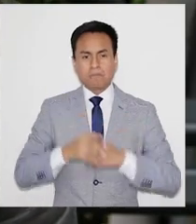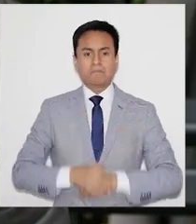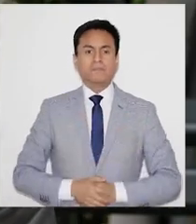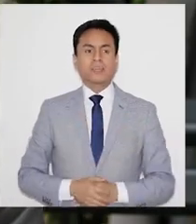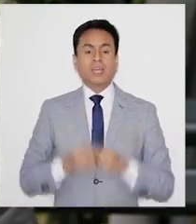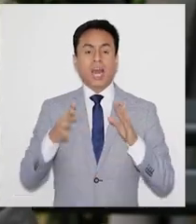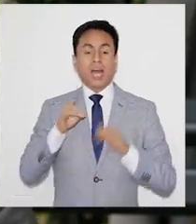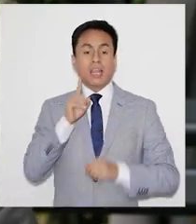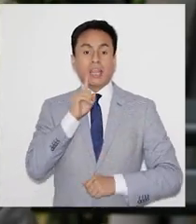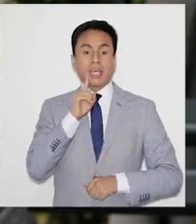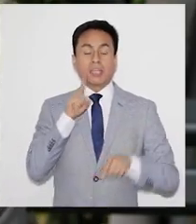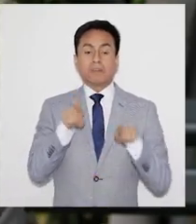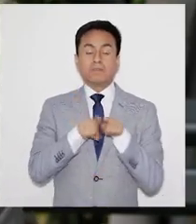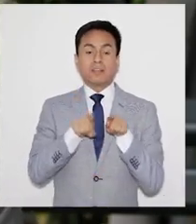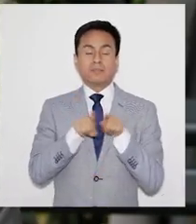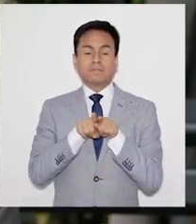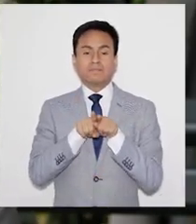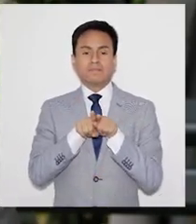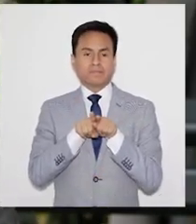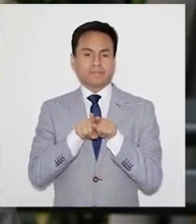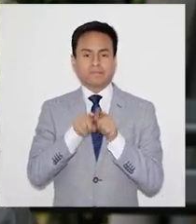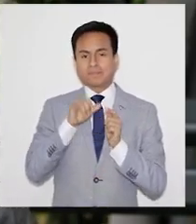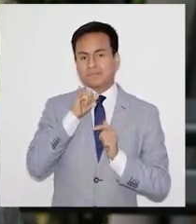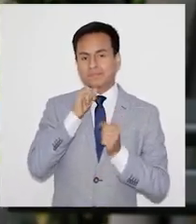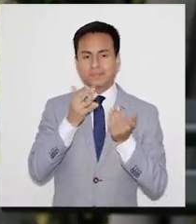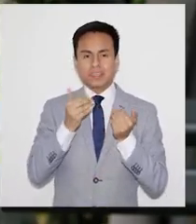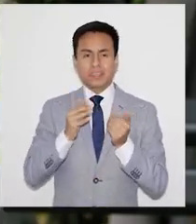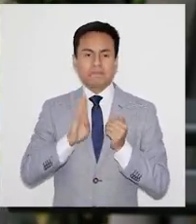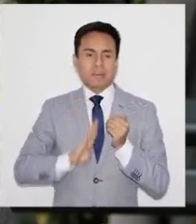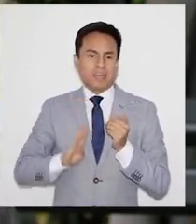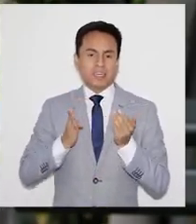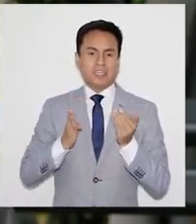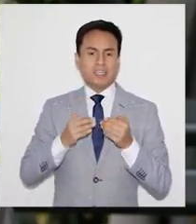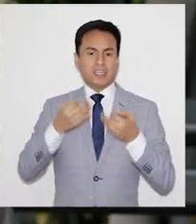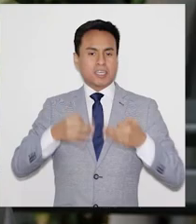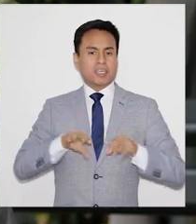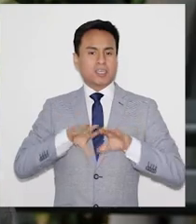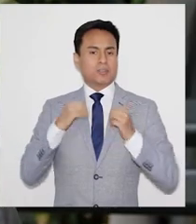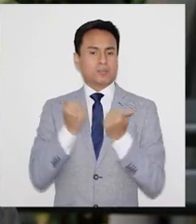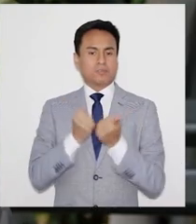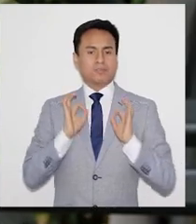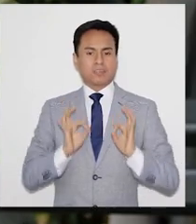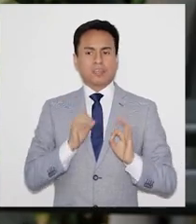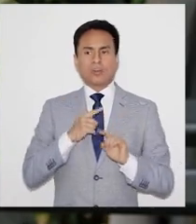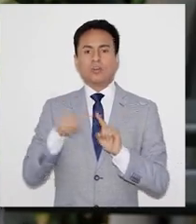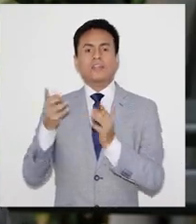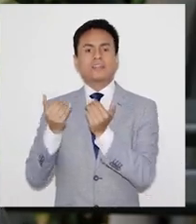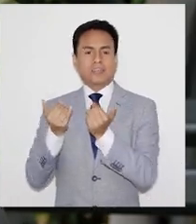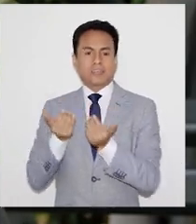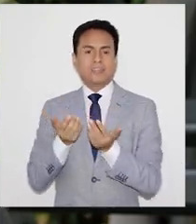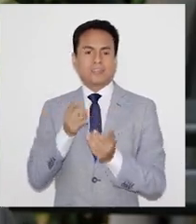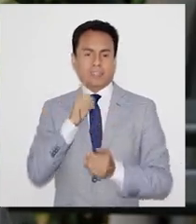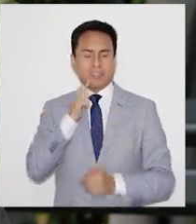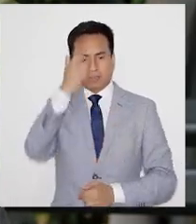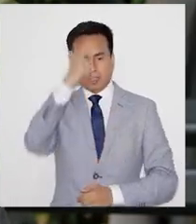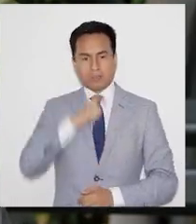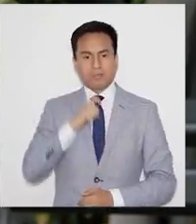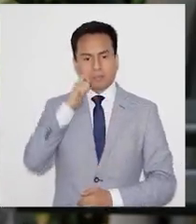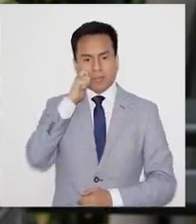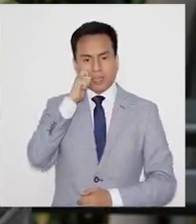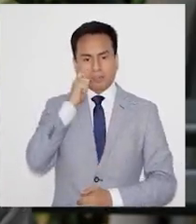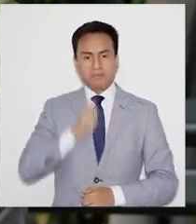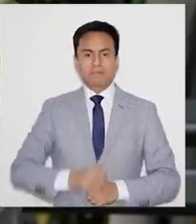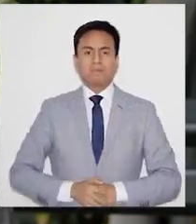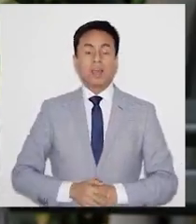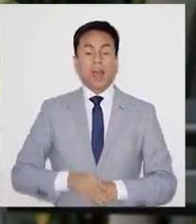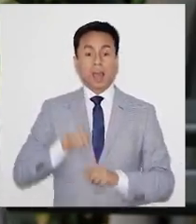una vez que uno tiene como, no sé, las necesidades básicas cubiertas. Uno tiene otras necesidades como ser humano. Y